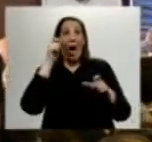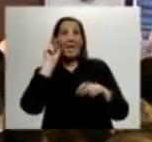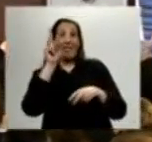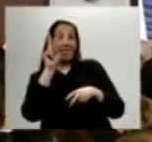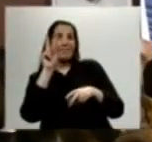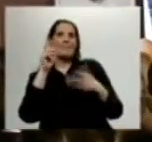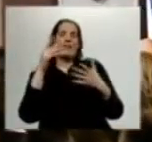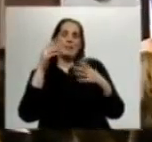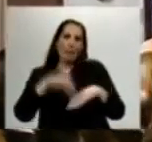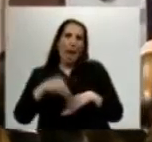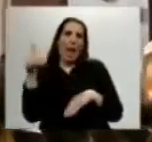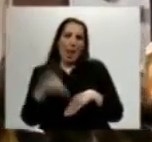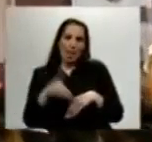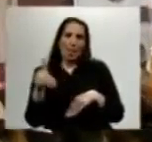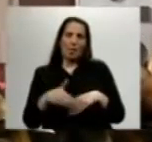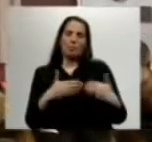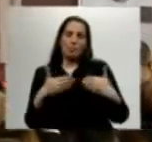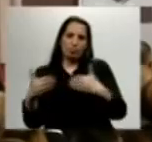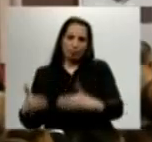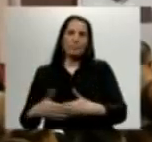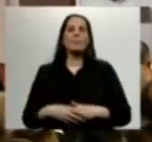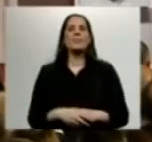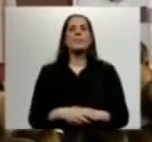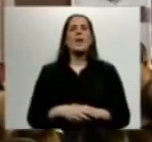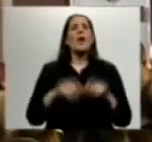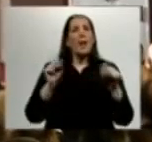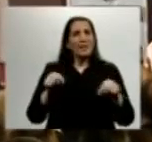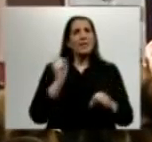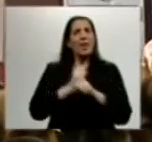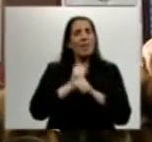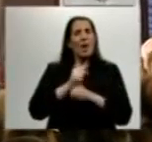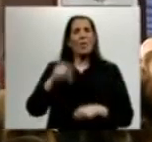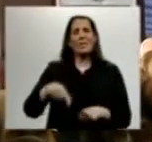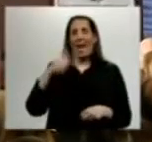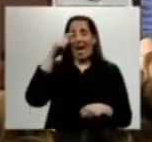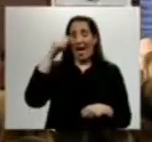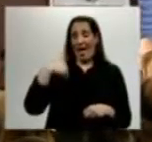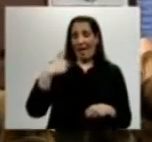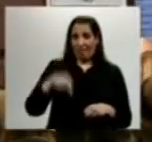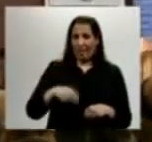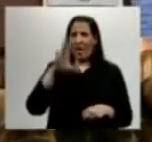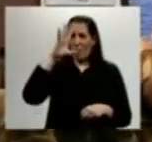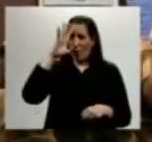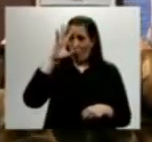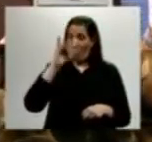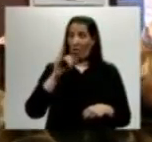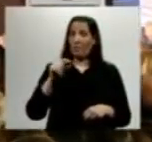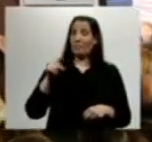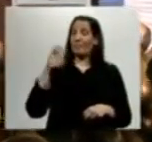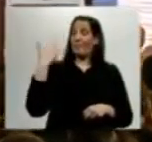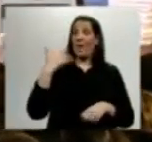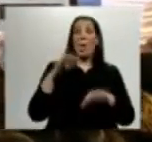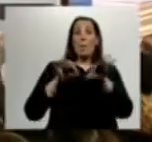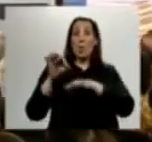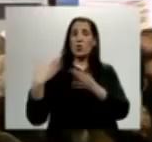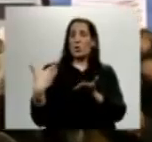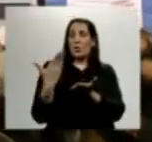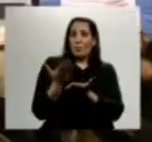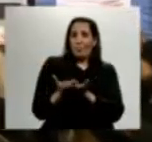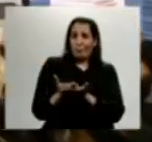la República Argentina, yo les recuerdo que el proyecto que hasta ahora nos regía, que era el elaborado por el